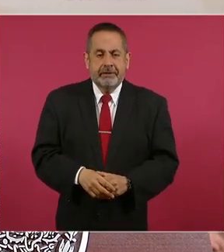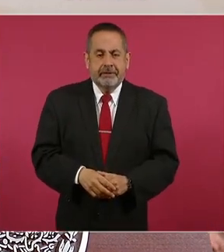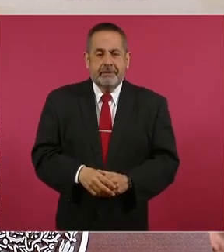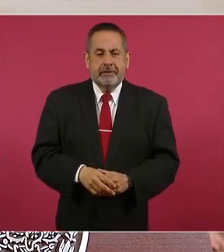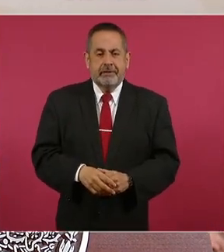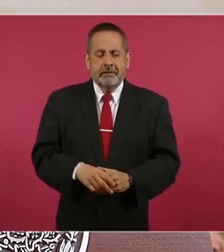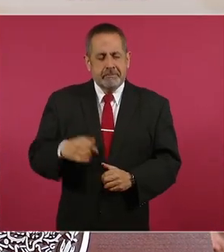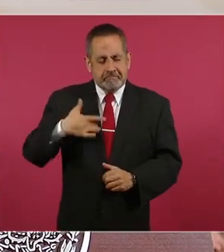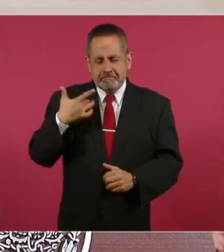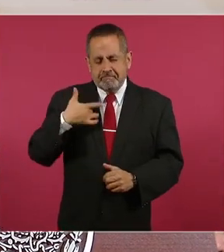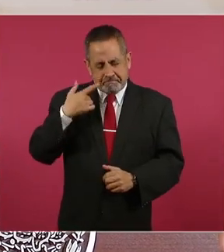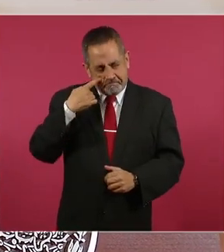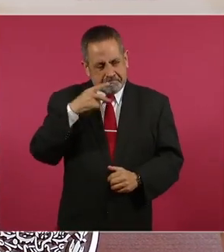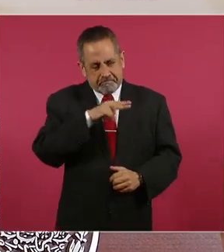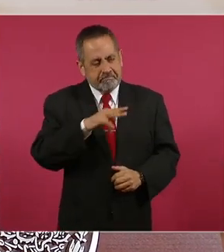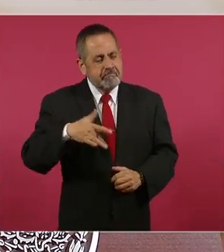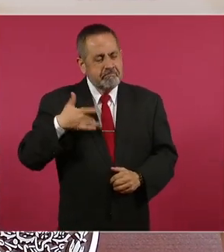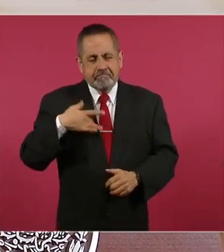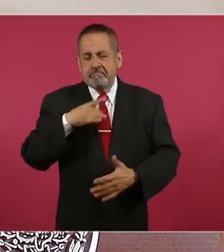percibiendo.